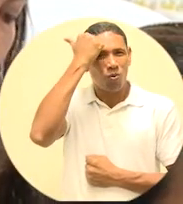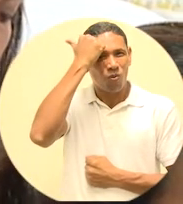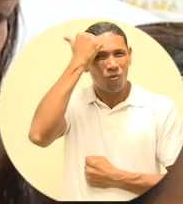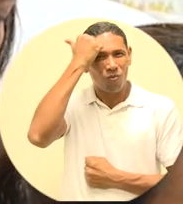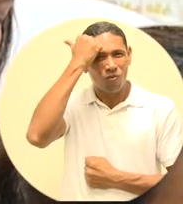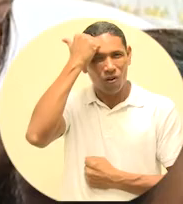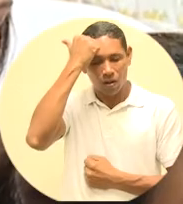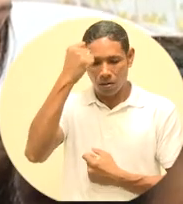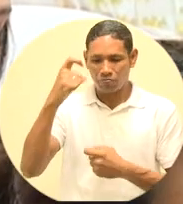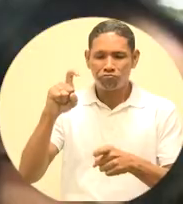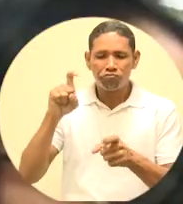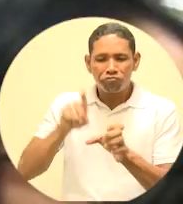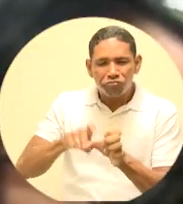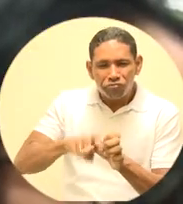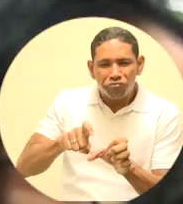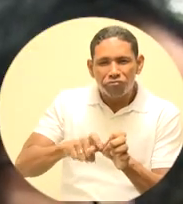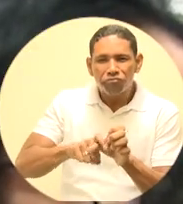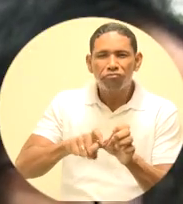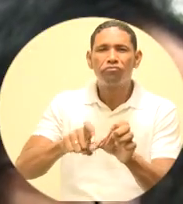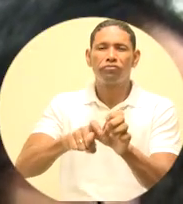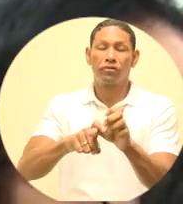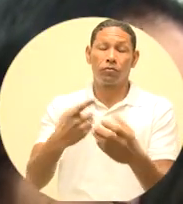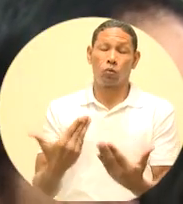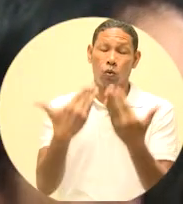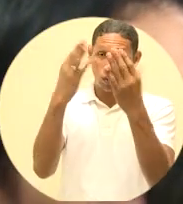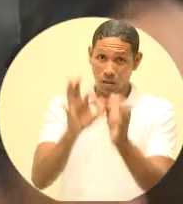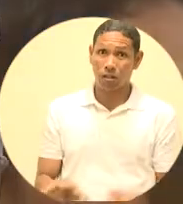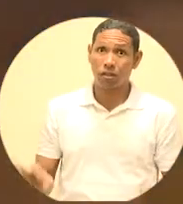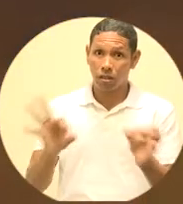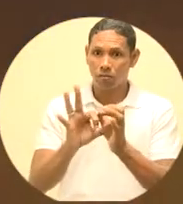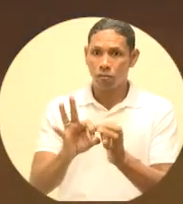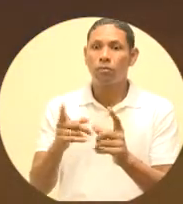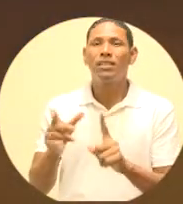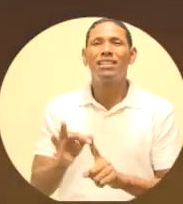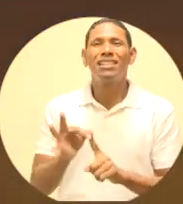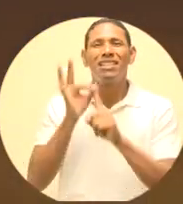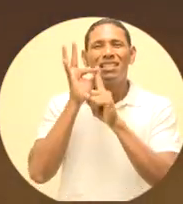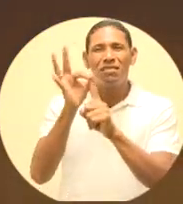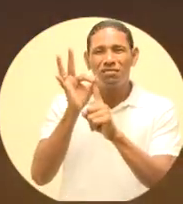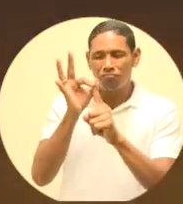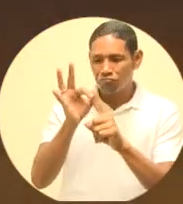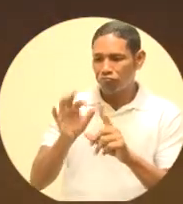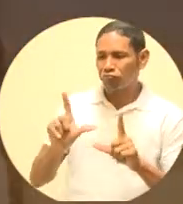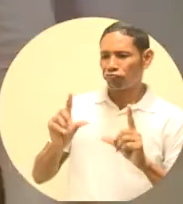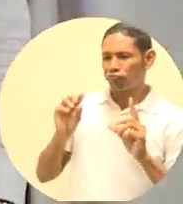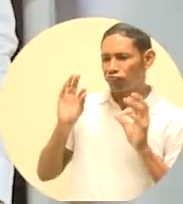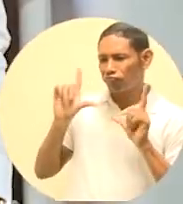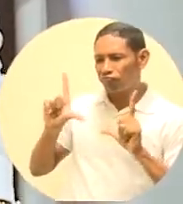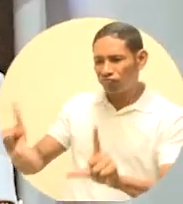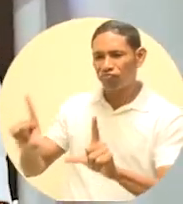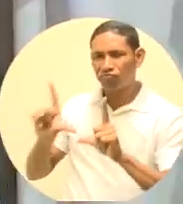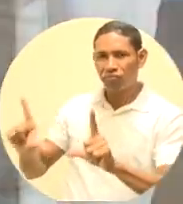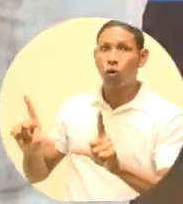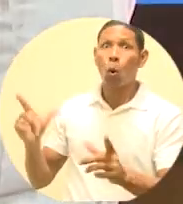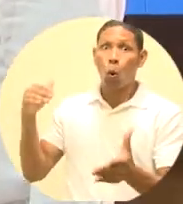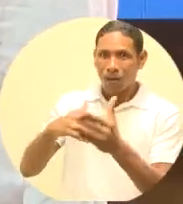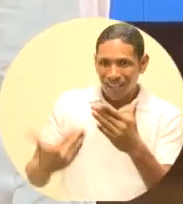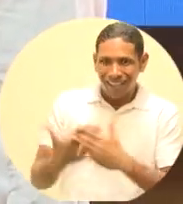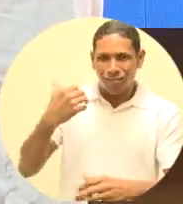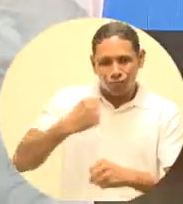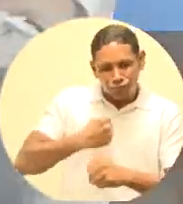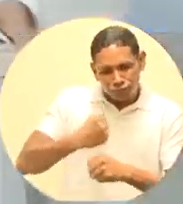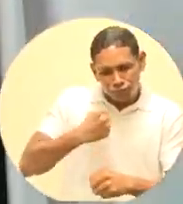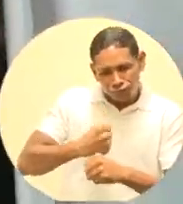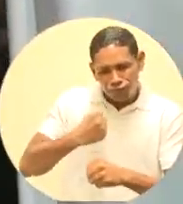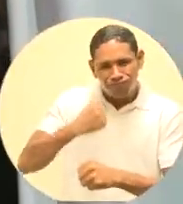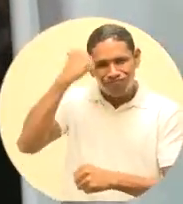que ingresan y ascienden al escalafón docente. En esta oportunidad, también se les entregó distinción especial a los docentes que se reincorporaron